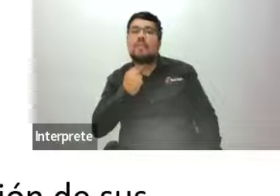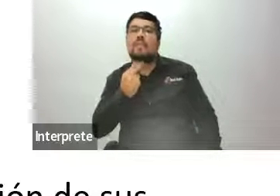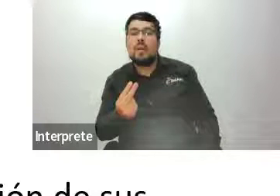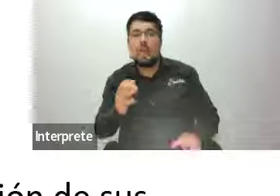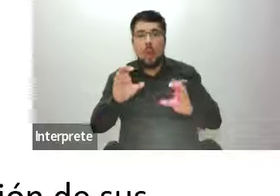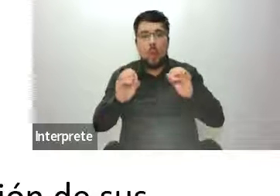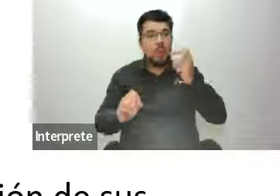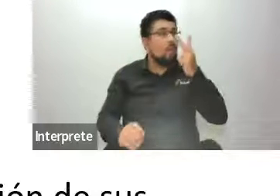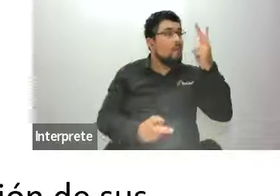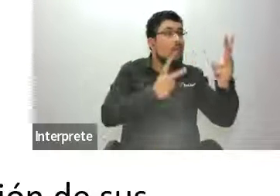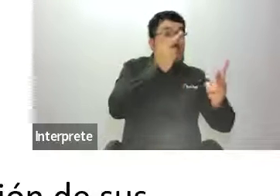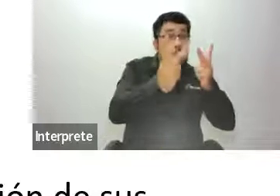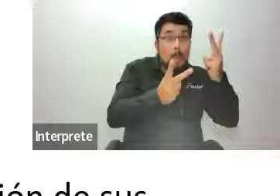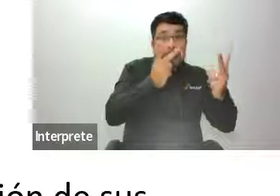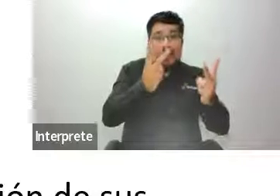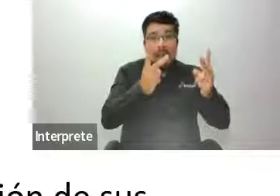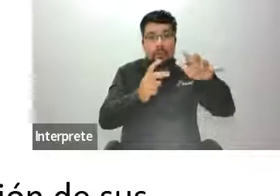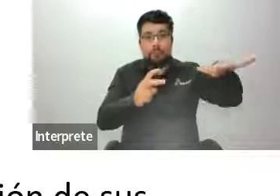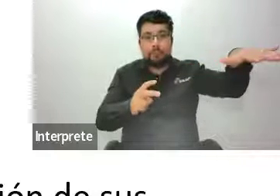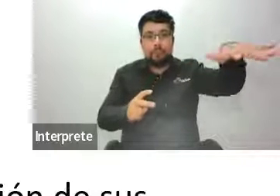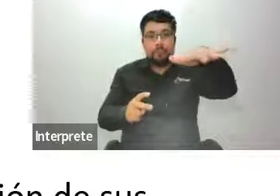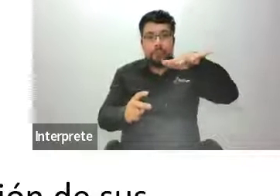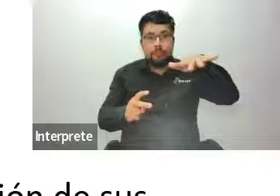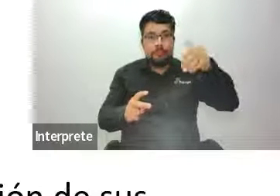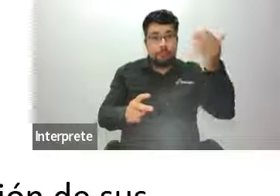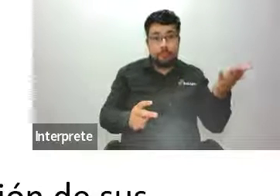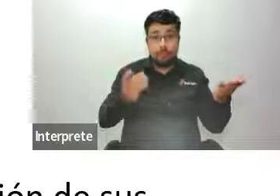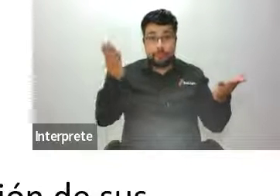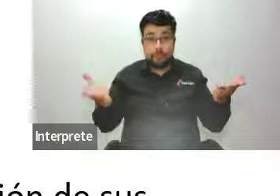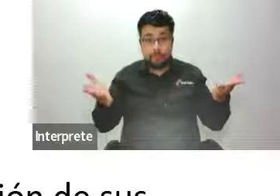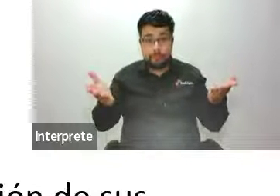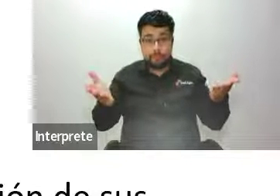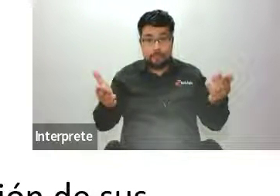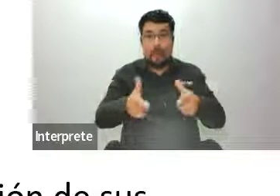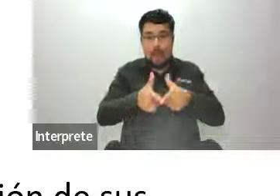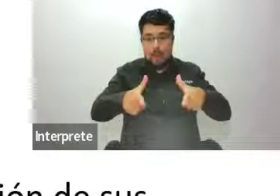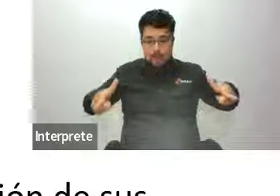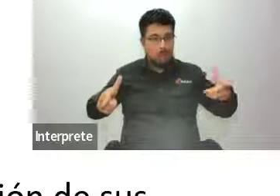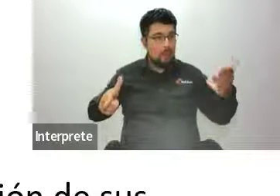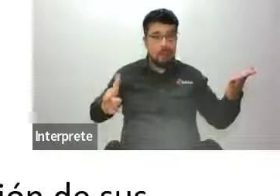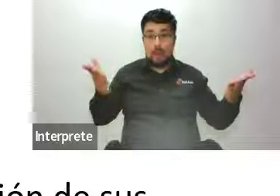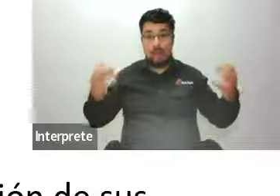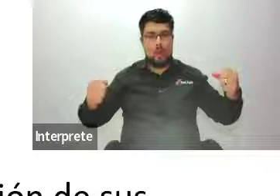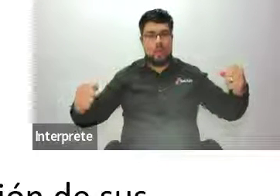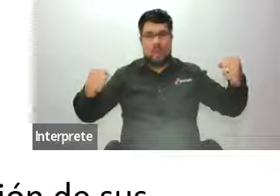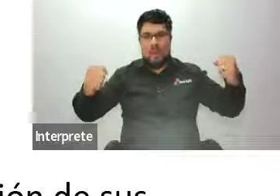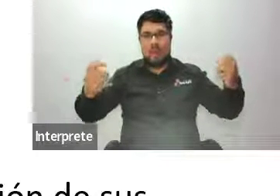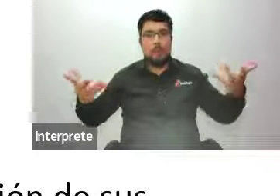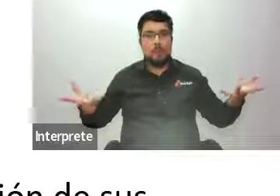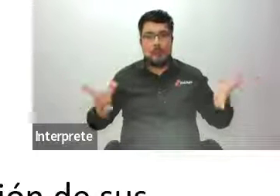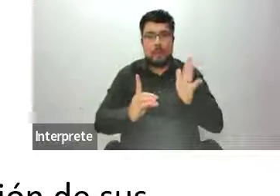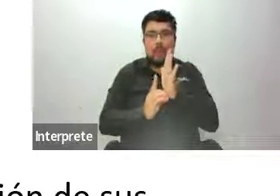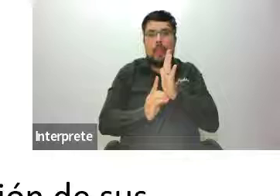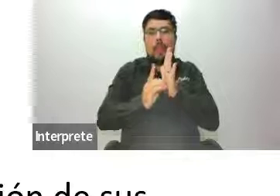ambas, ¿cierto? Lingüísticamente son muy fuertes para poder desarrollar todas